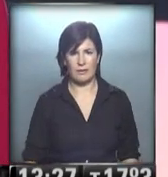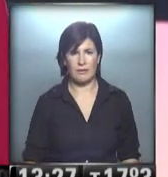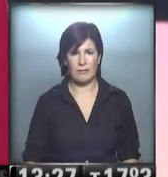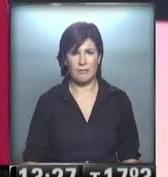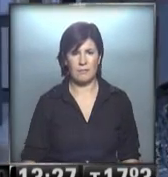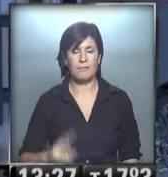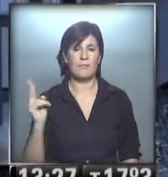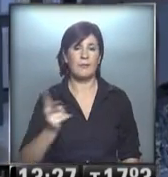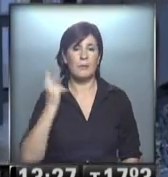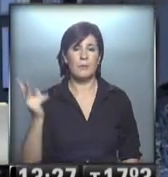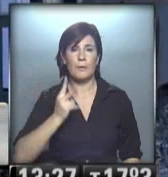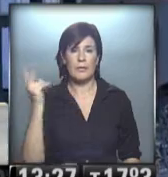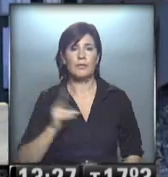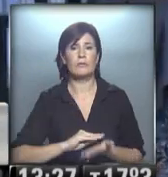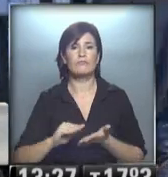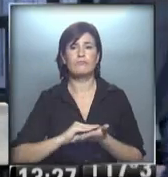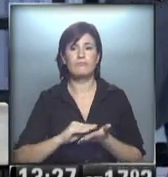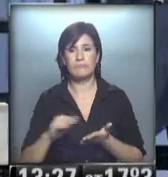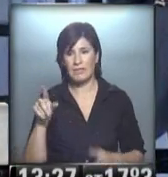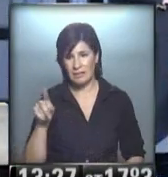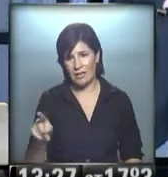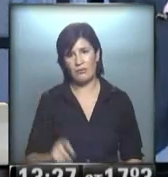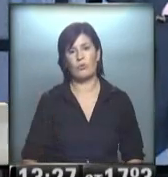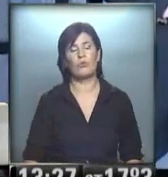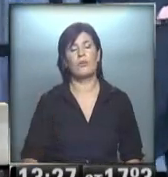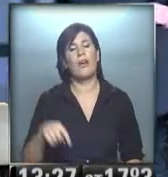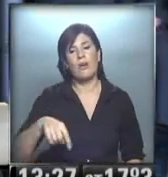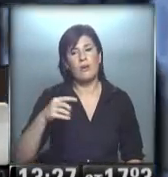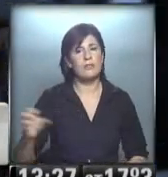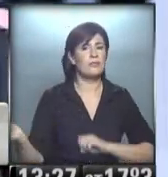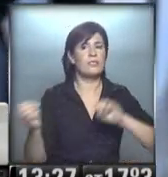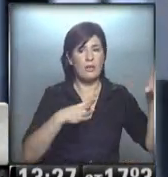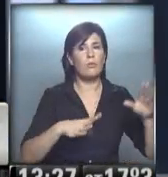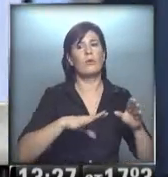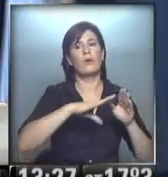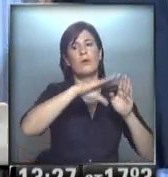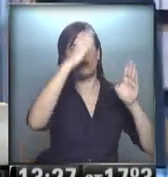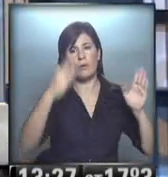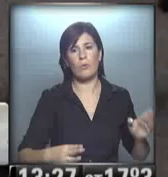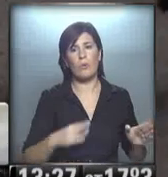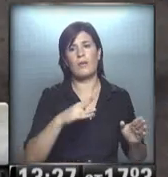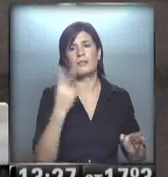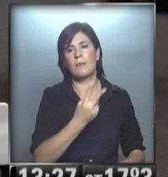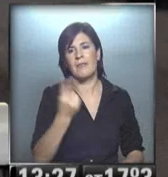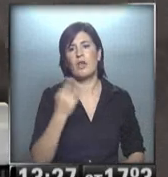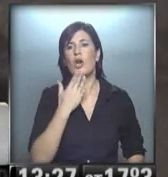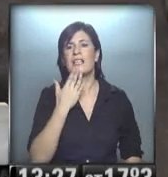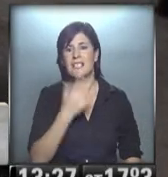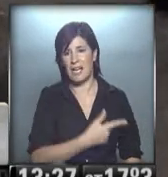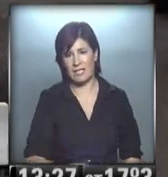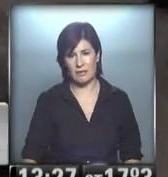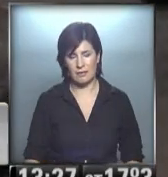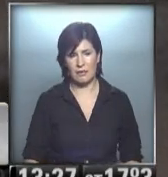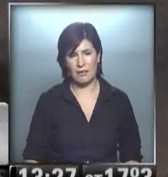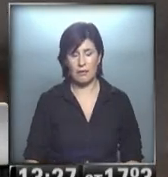velada y se trasladaron los restos esta mañana al panteón de actores del cementerio de La Chacarita. Una gran actriz, Norma Pons,